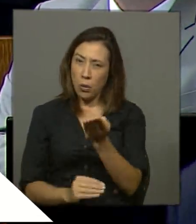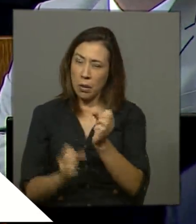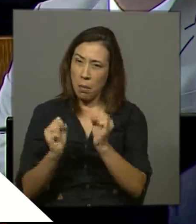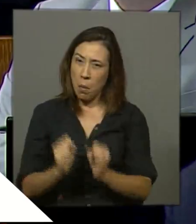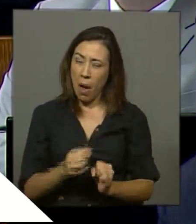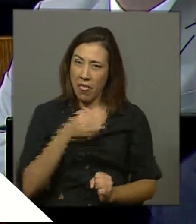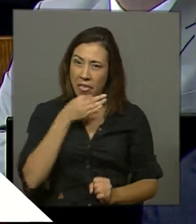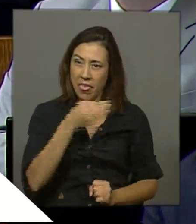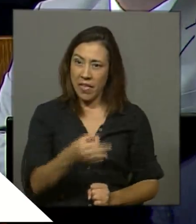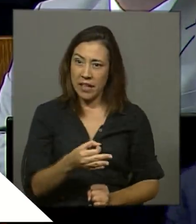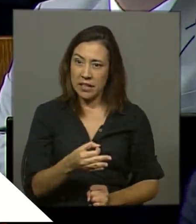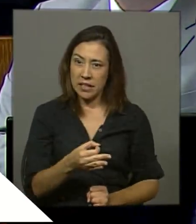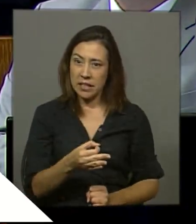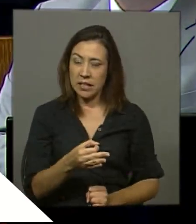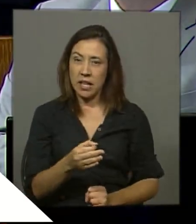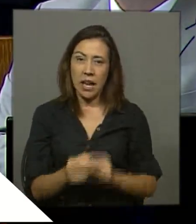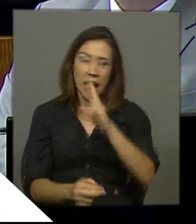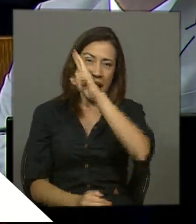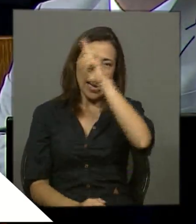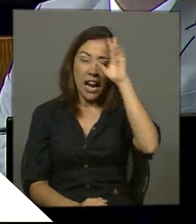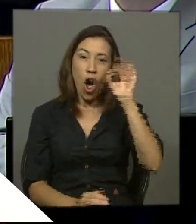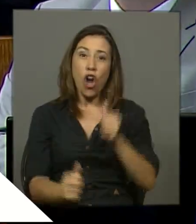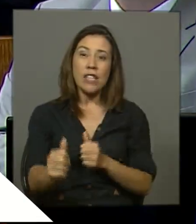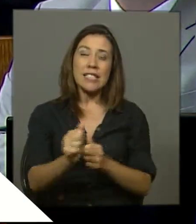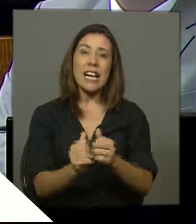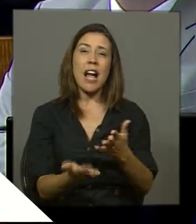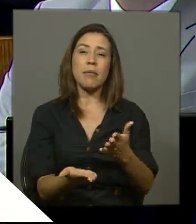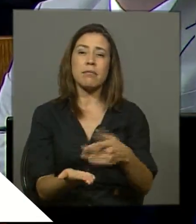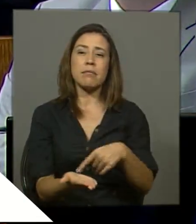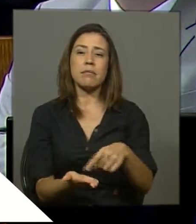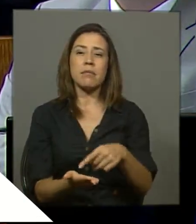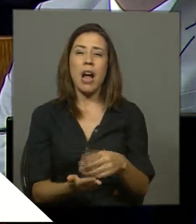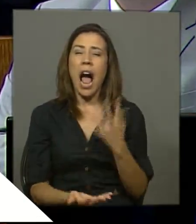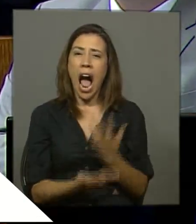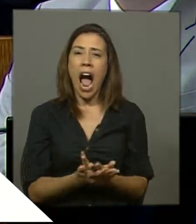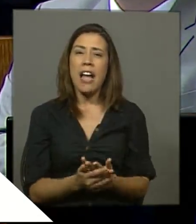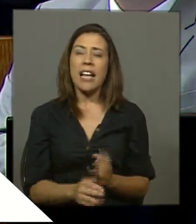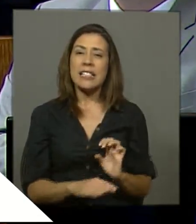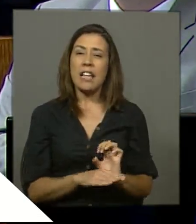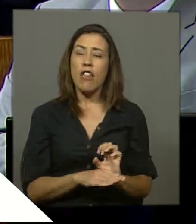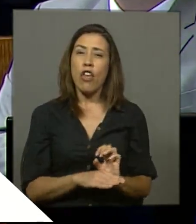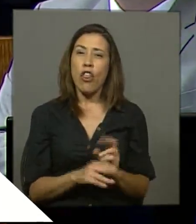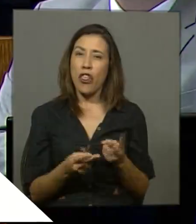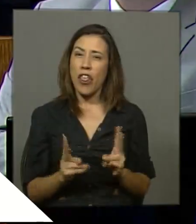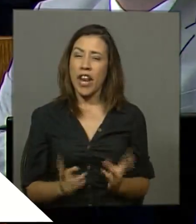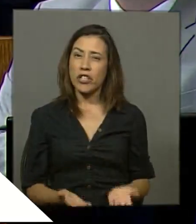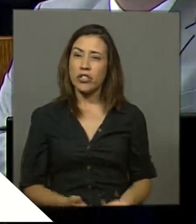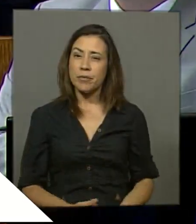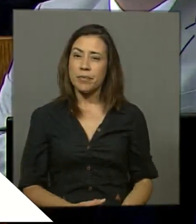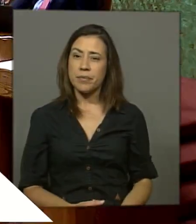podría decir que en la reina o cerca de la moneda reina el estado de